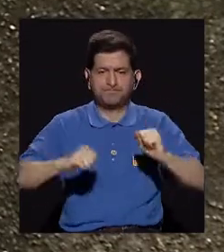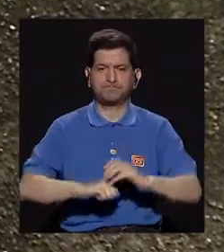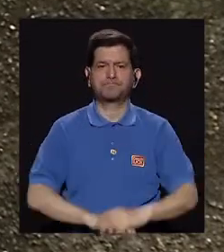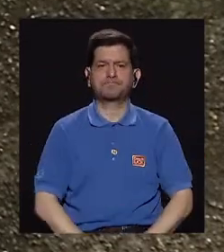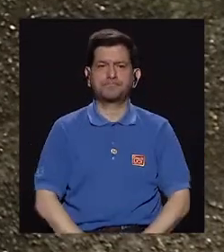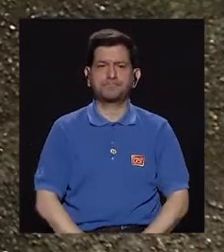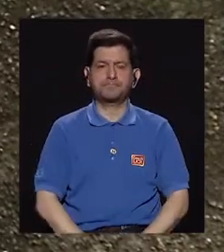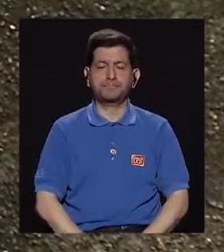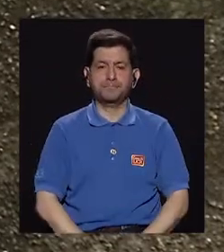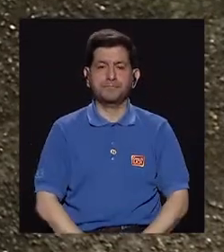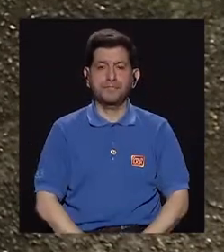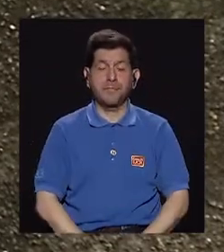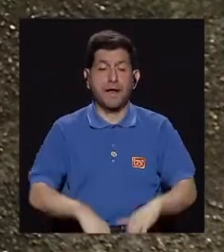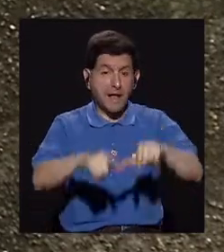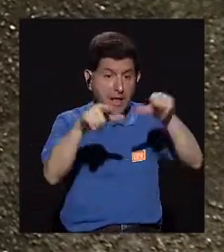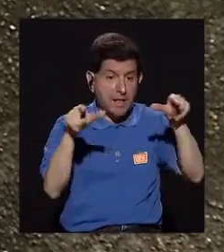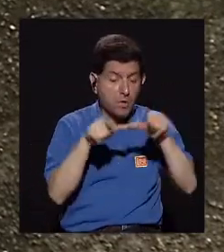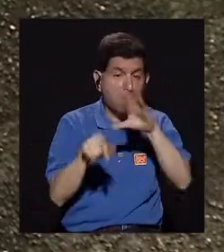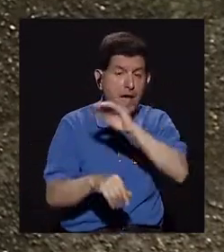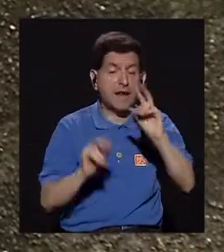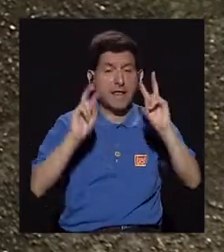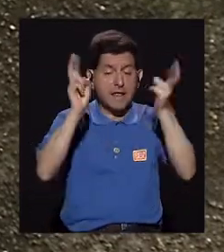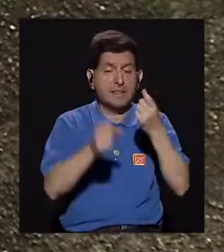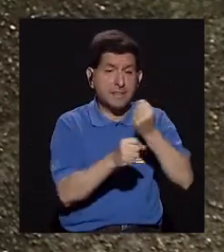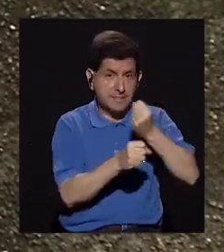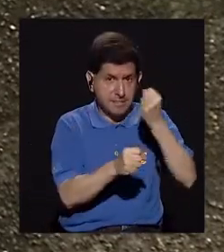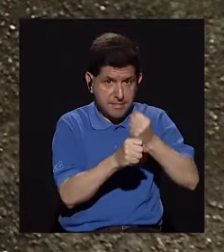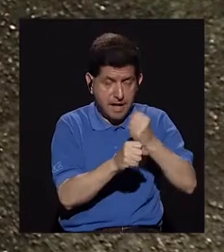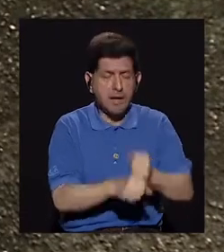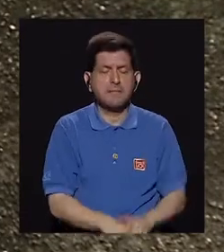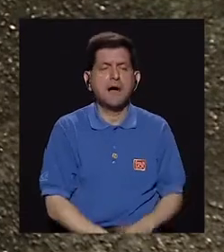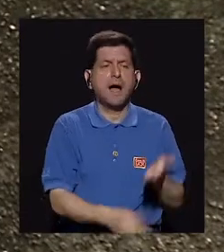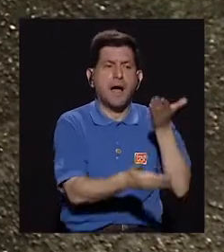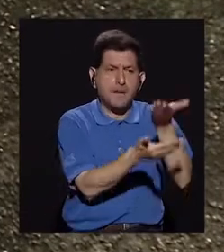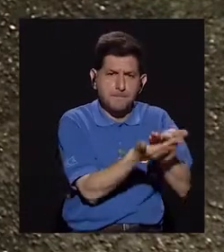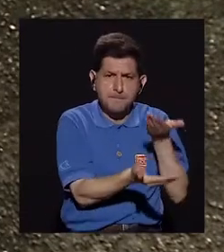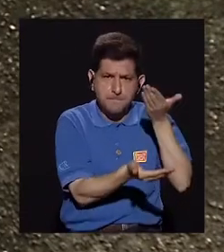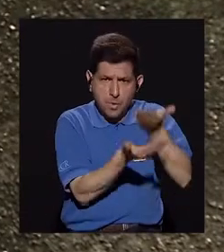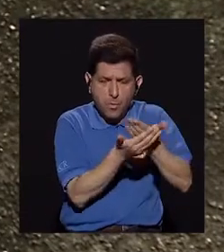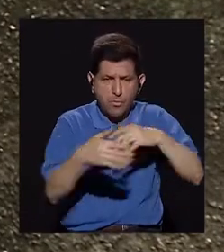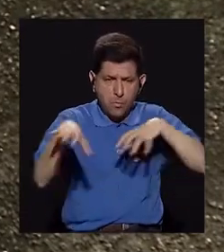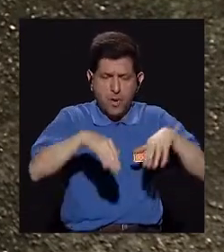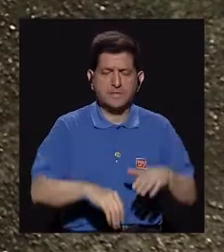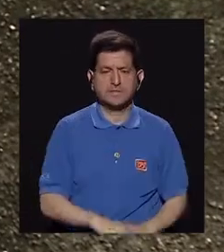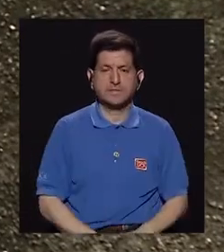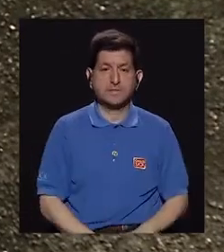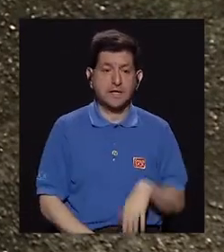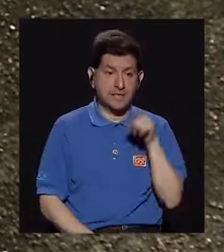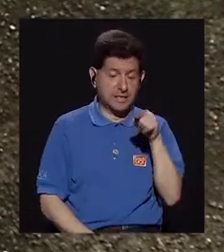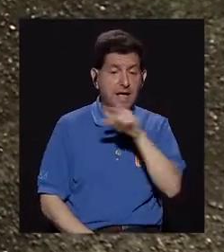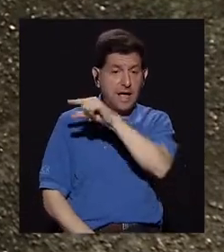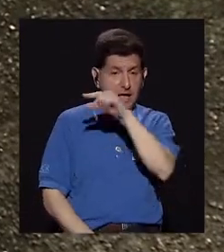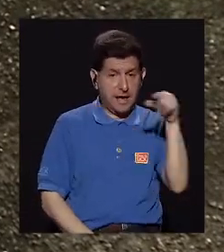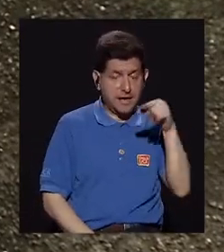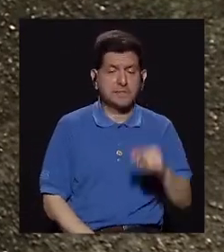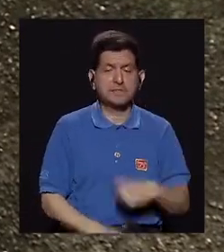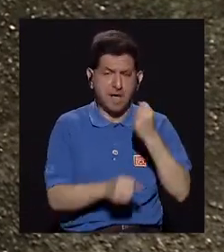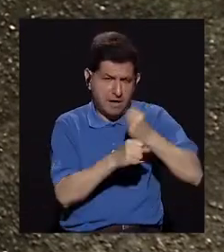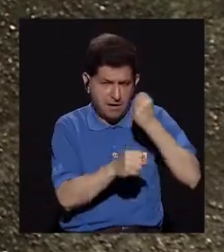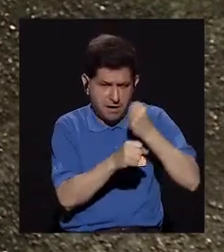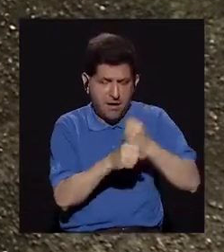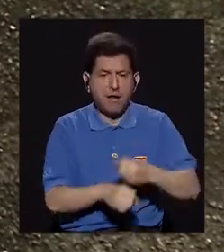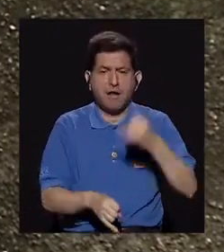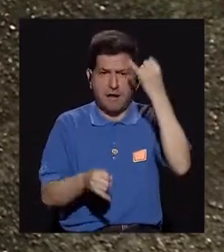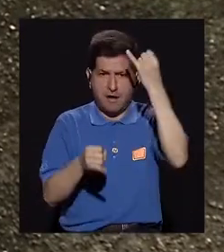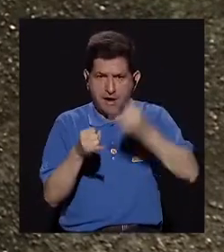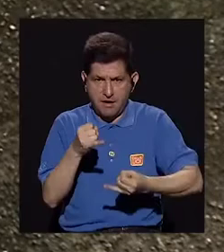queremos. Y sobre el lugar y tema que estamos trabajando, se plantean propuestas de activación que se realizan durante la semana